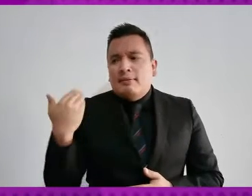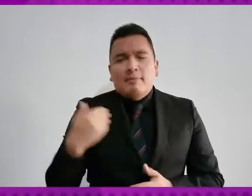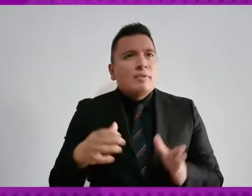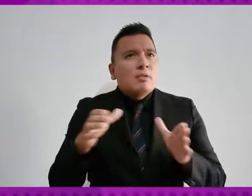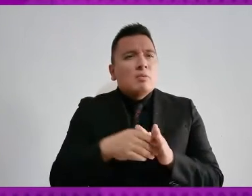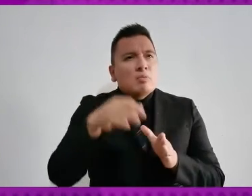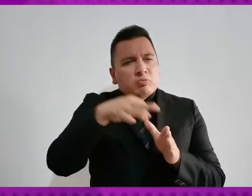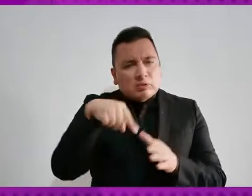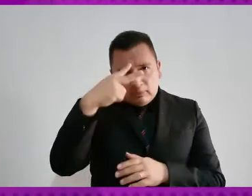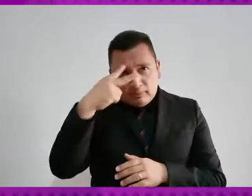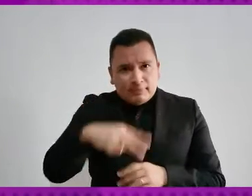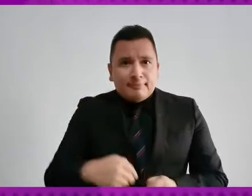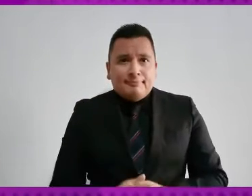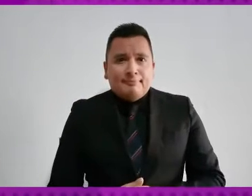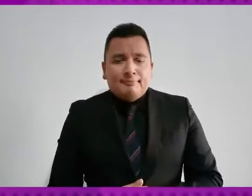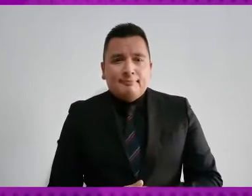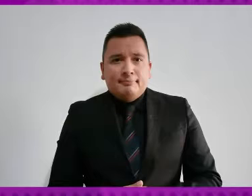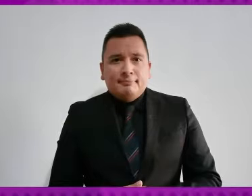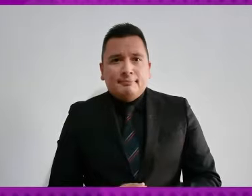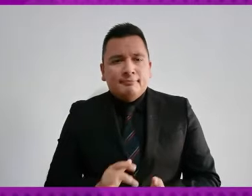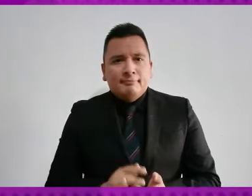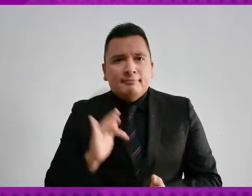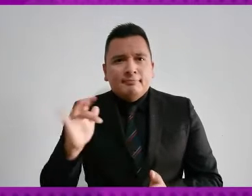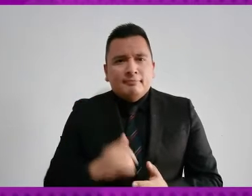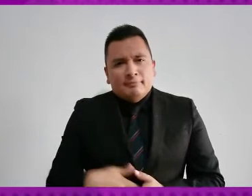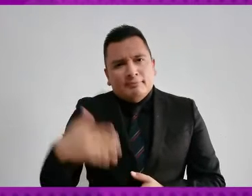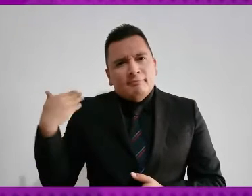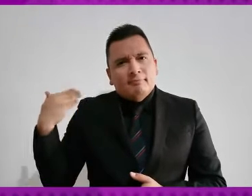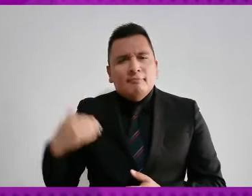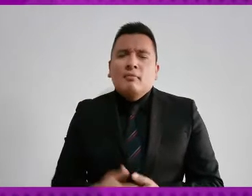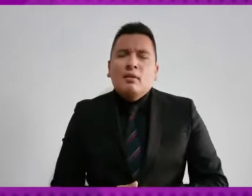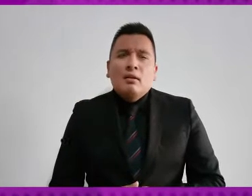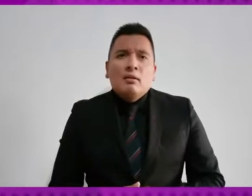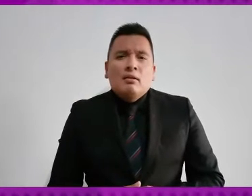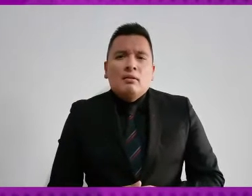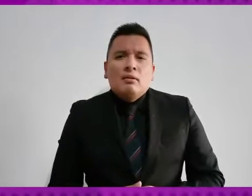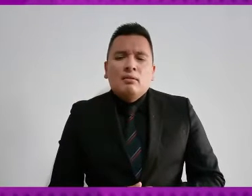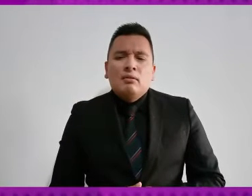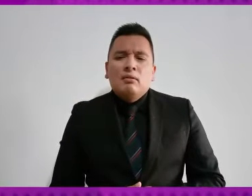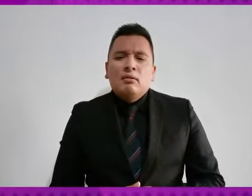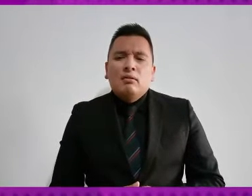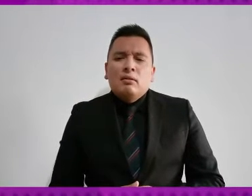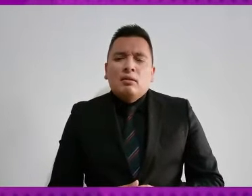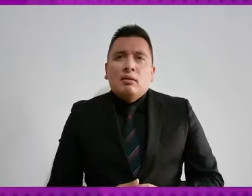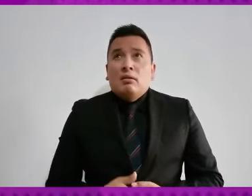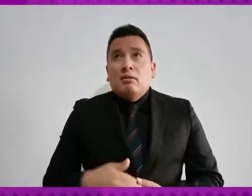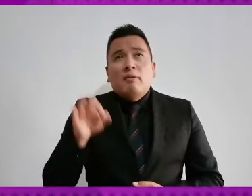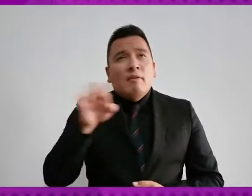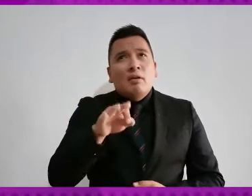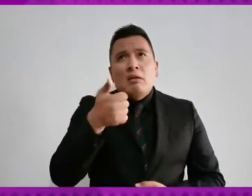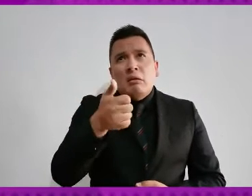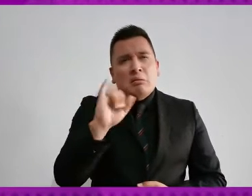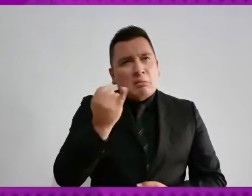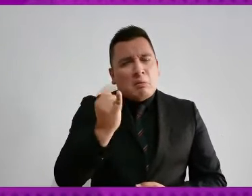ejercicios democráticos en el país. Gracias. Hace unas semanas, maestro Bernal, precisamente el día 6